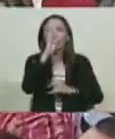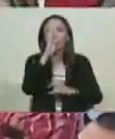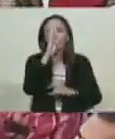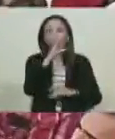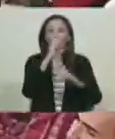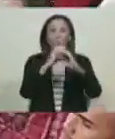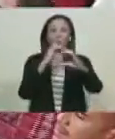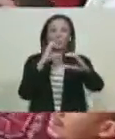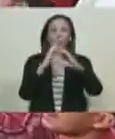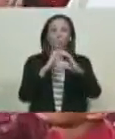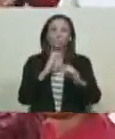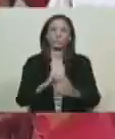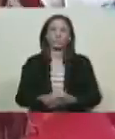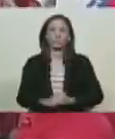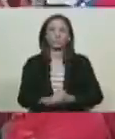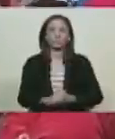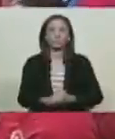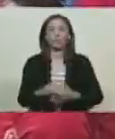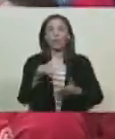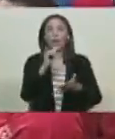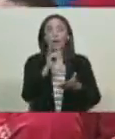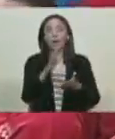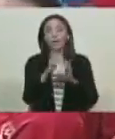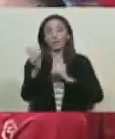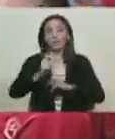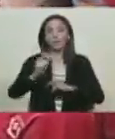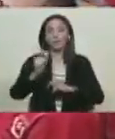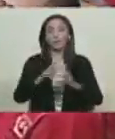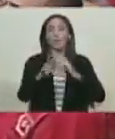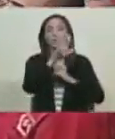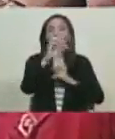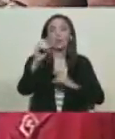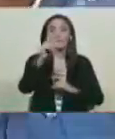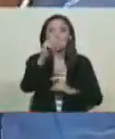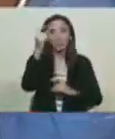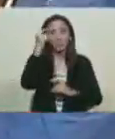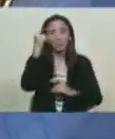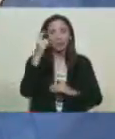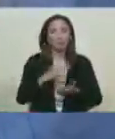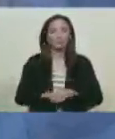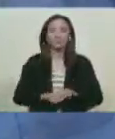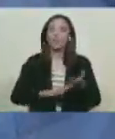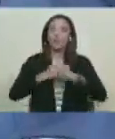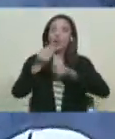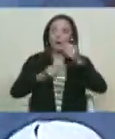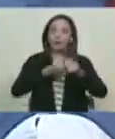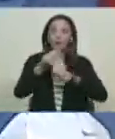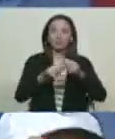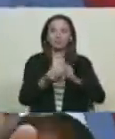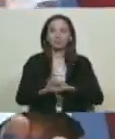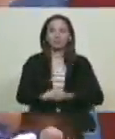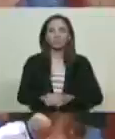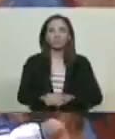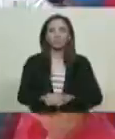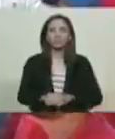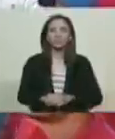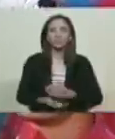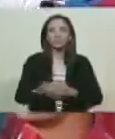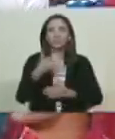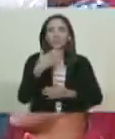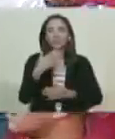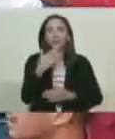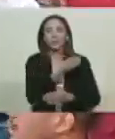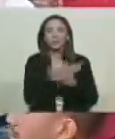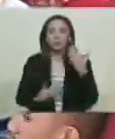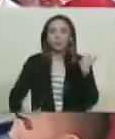que me presente informe con propuesta en 30 días sin falta. ¡Cúmplase! Gracias,